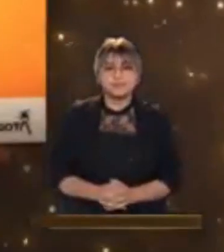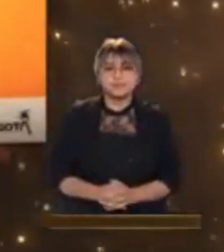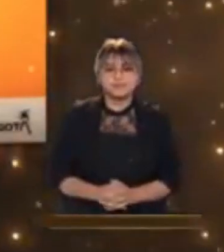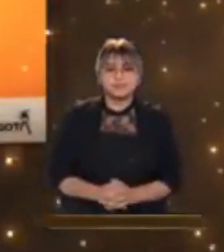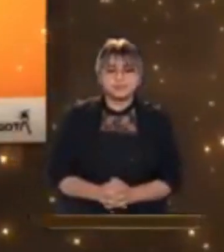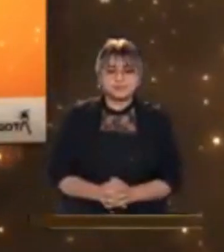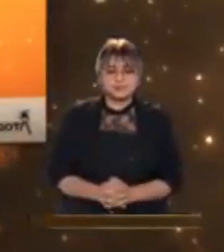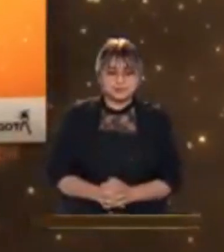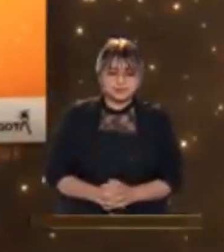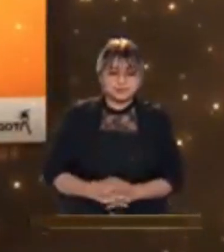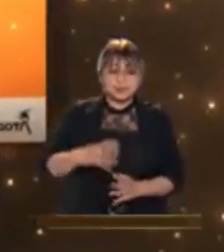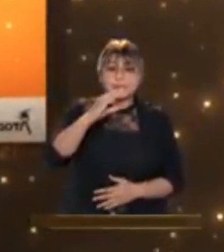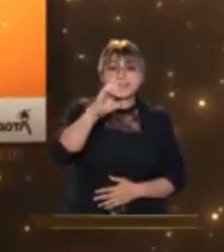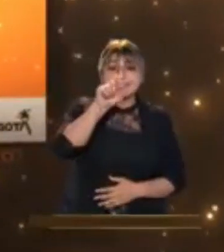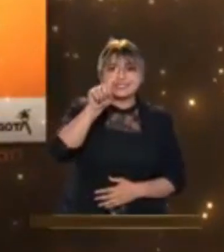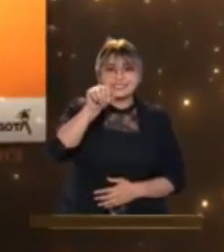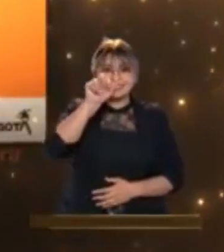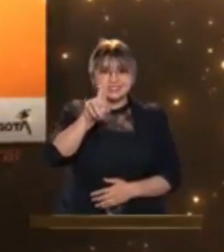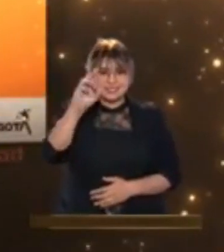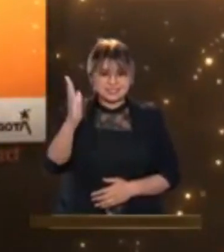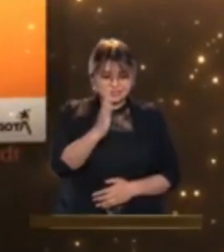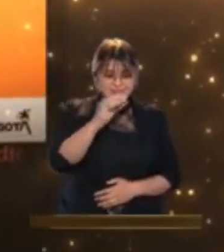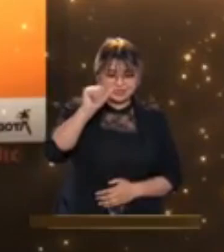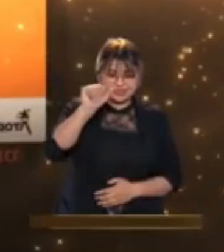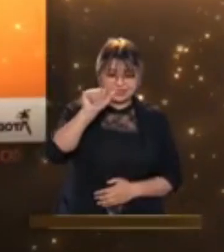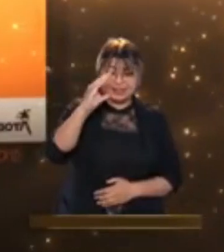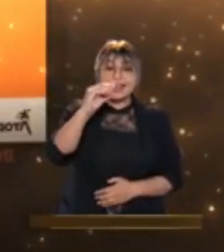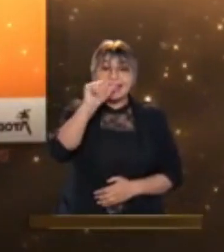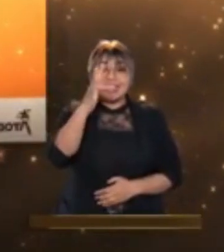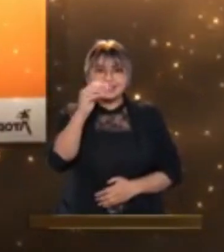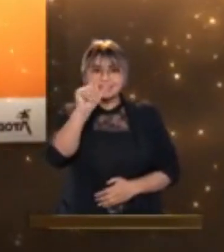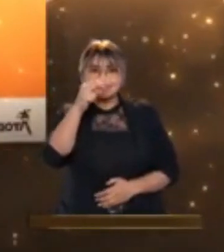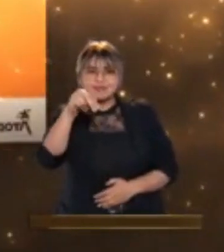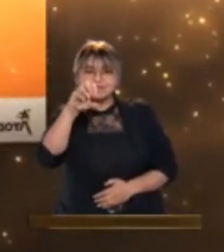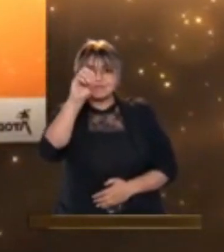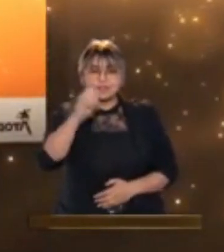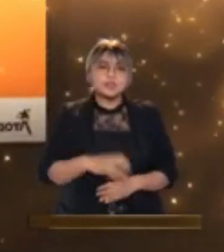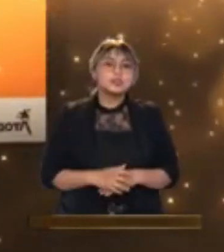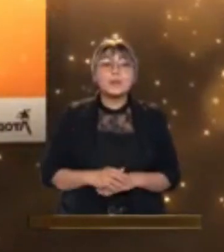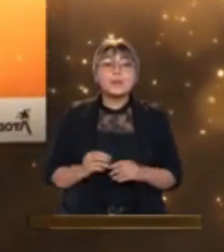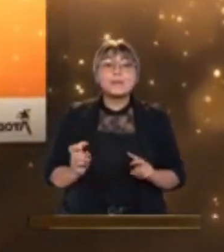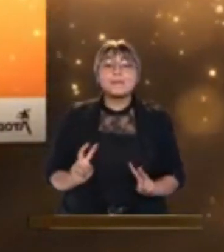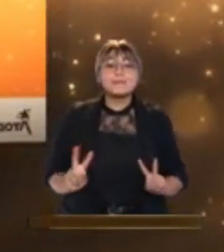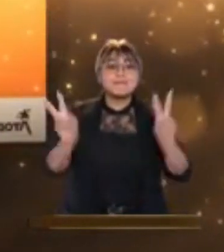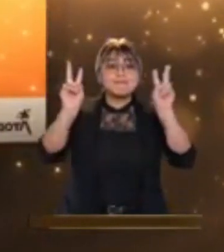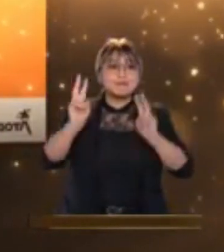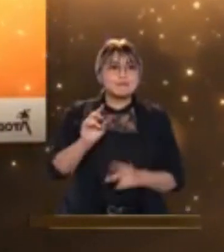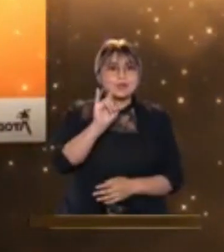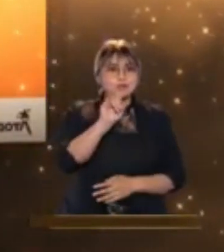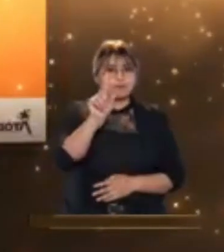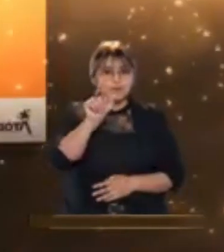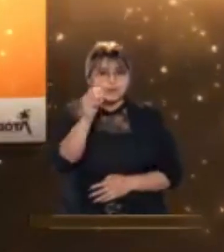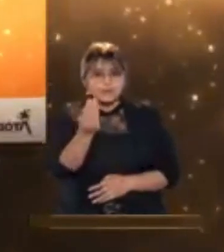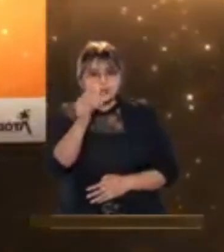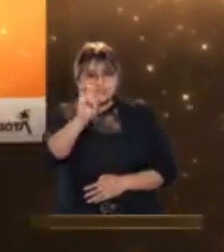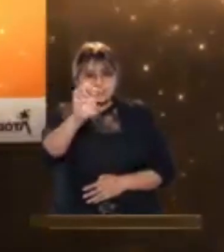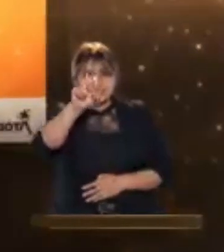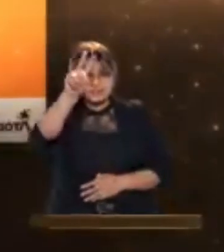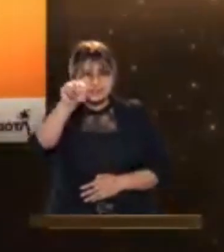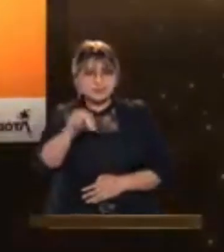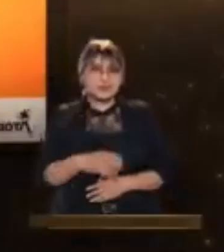César Augusto Cataño Cataño para Ecoradio con su trabajo Vive Usaquén, Usaquén Filarmónico y Lírico.